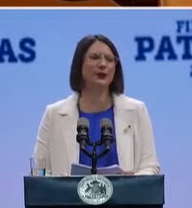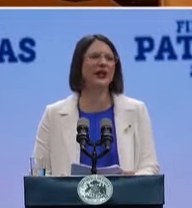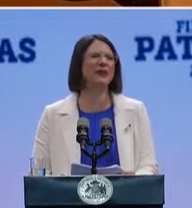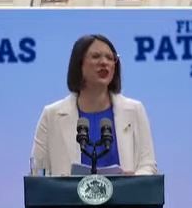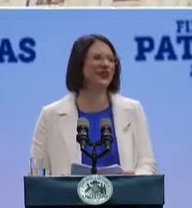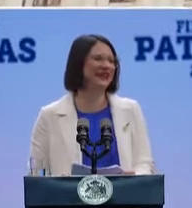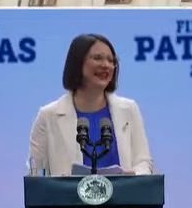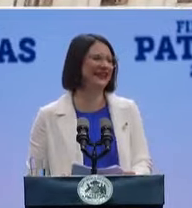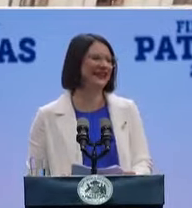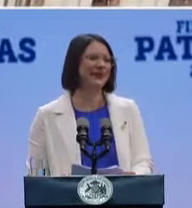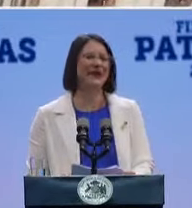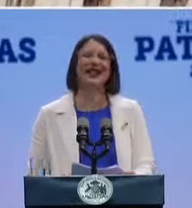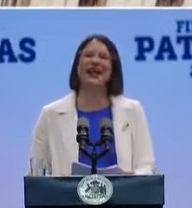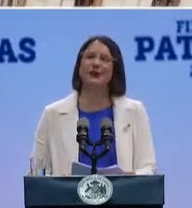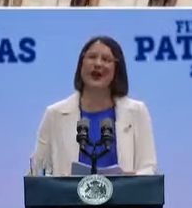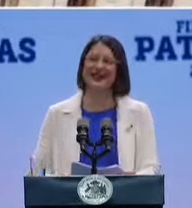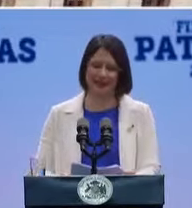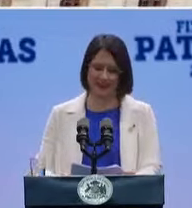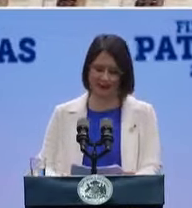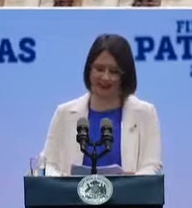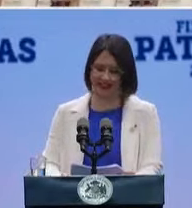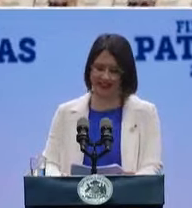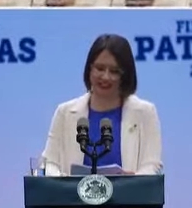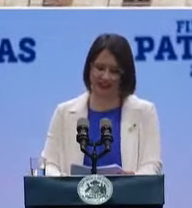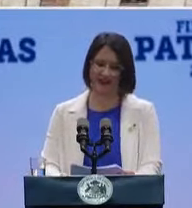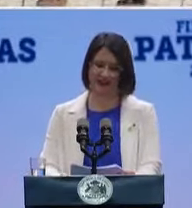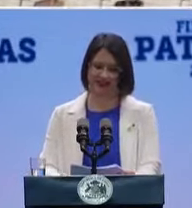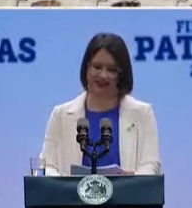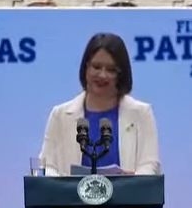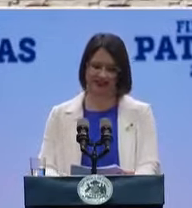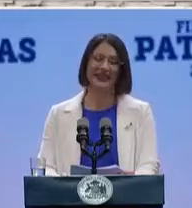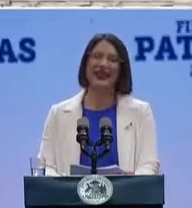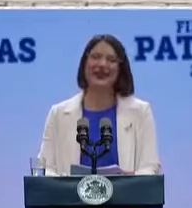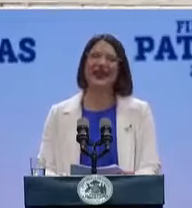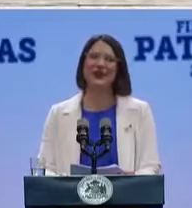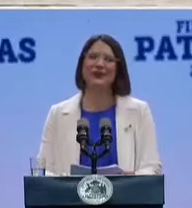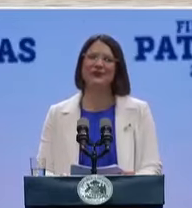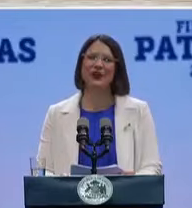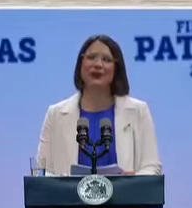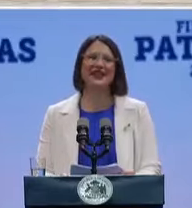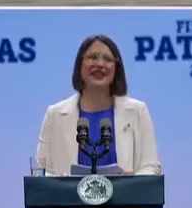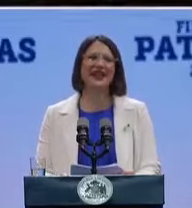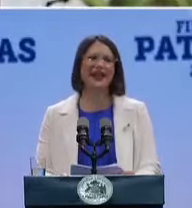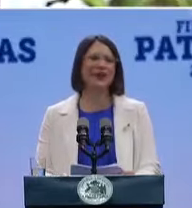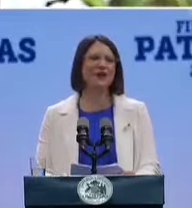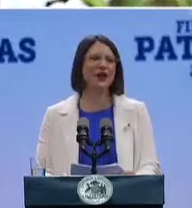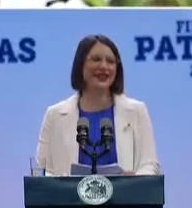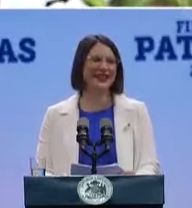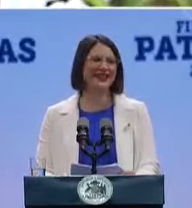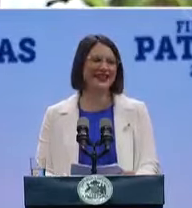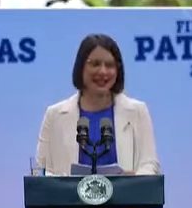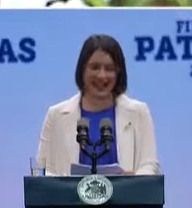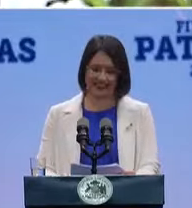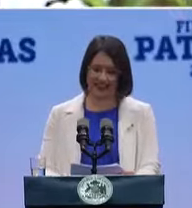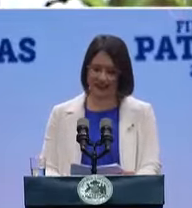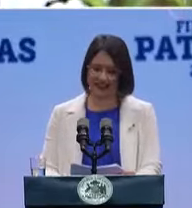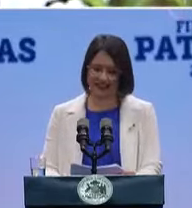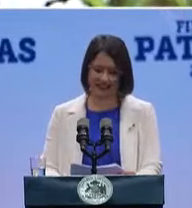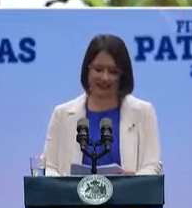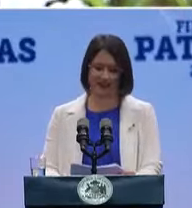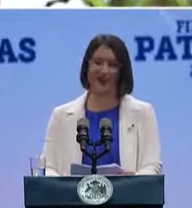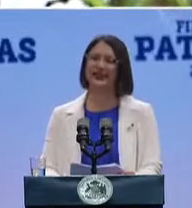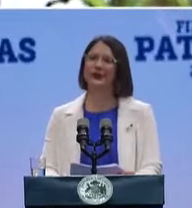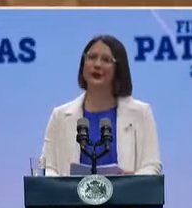de Ética. Crisis en la Suprema que pareciera estar lejos de desaparecer. Crisis desatada por el caso Audios, que sigue